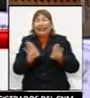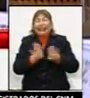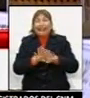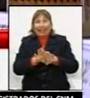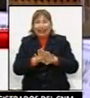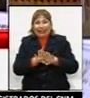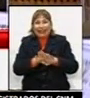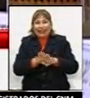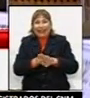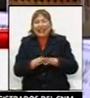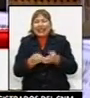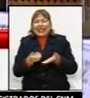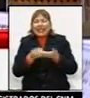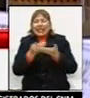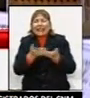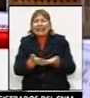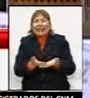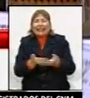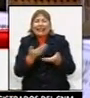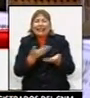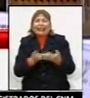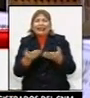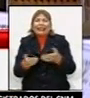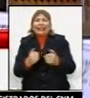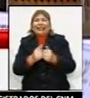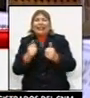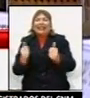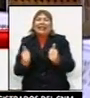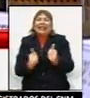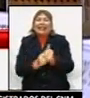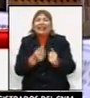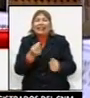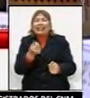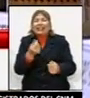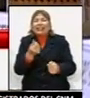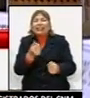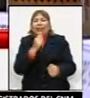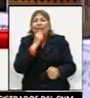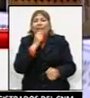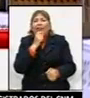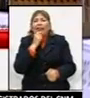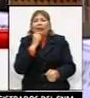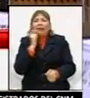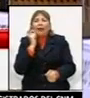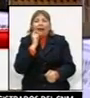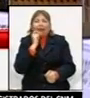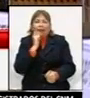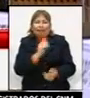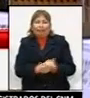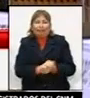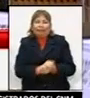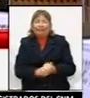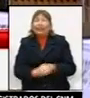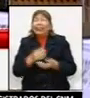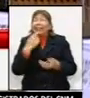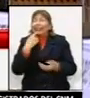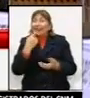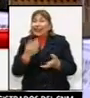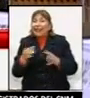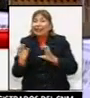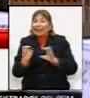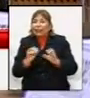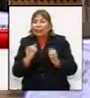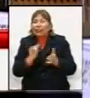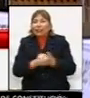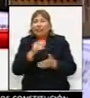para la injerencia de quienes están detrás del dinero privado. Se ha dicho también que se